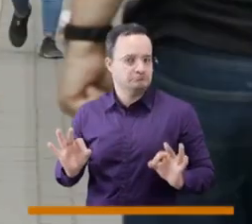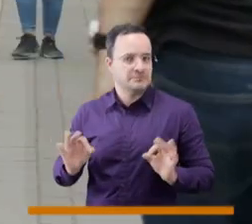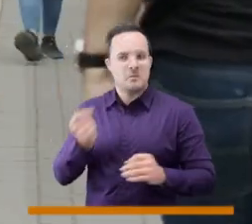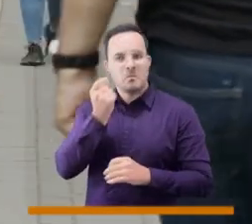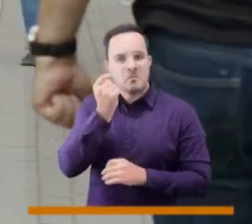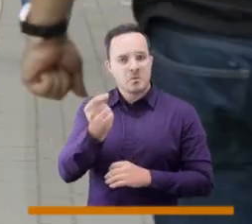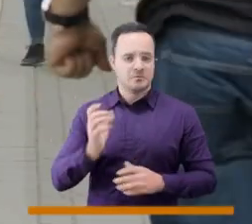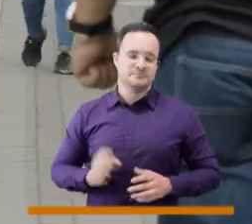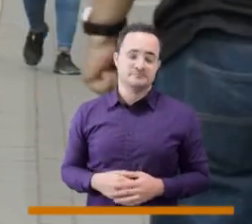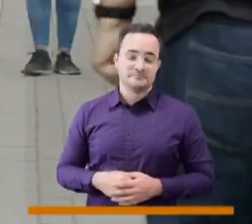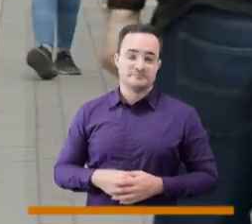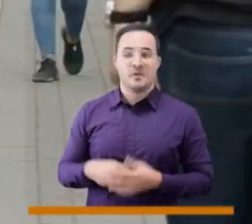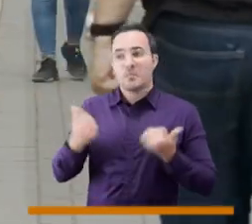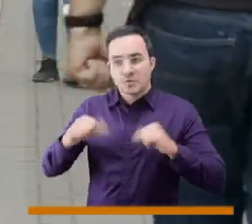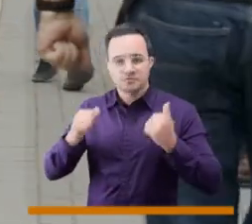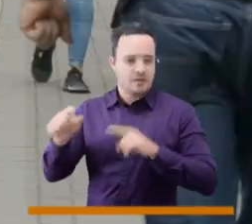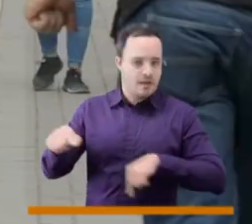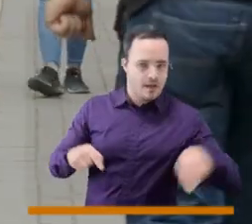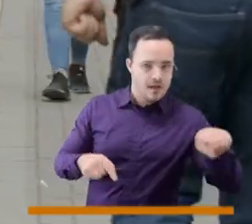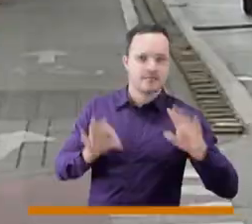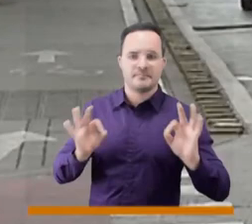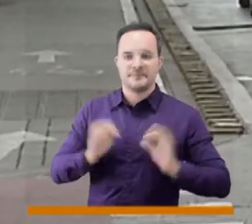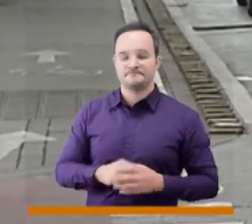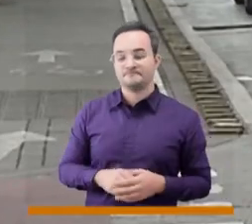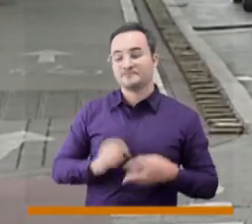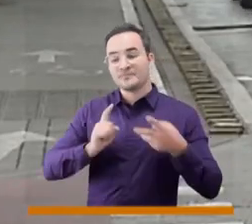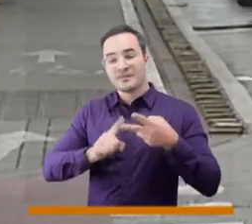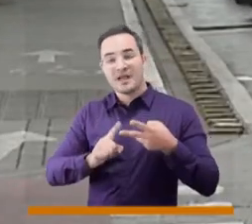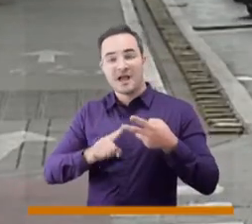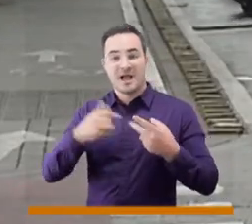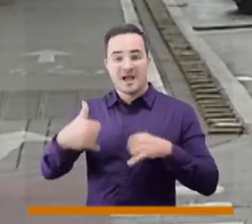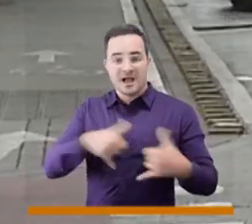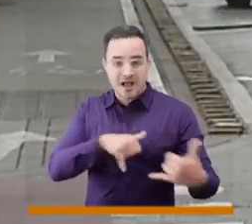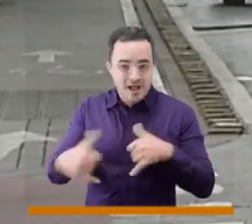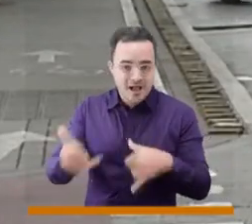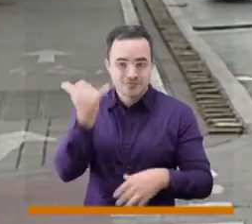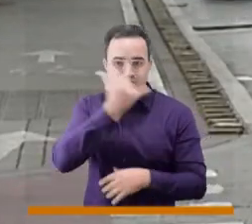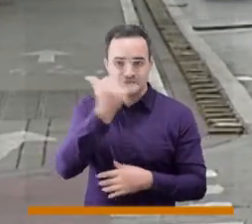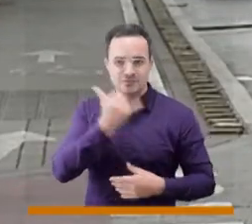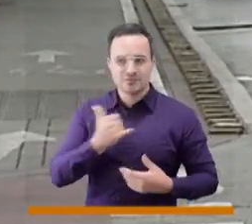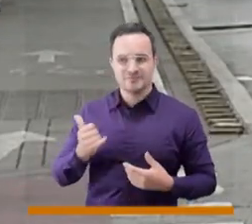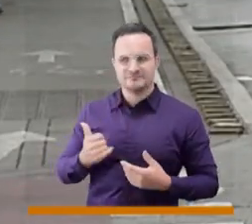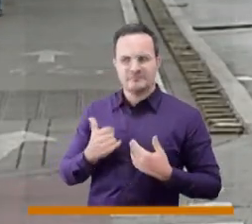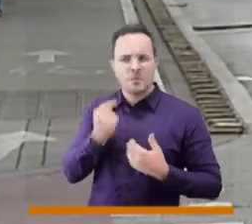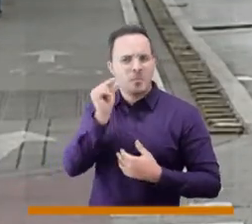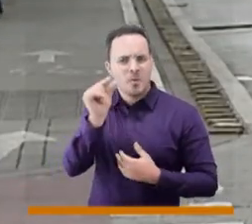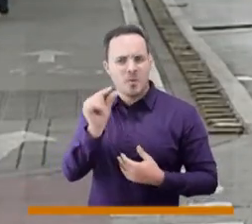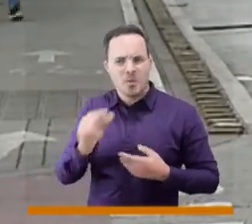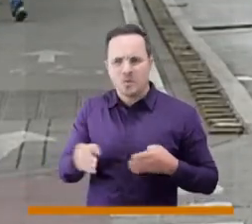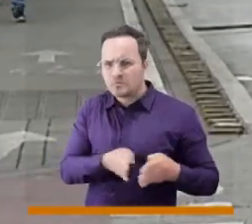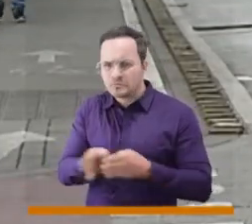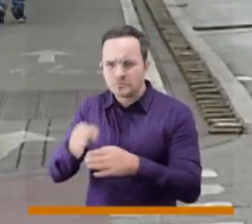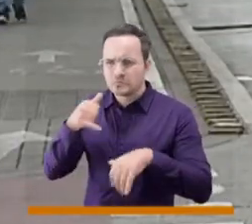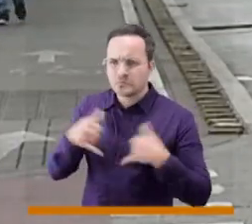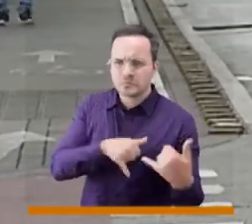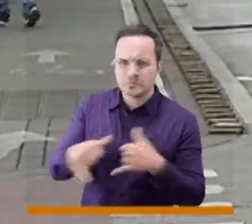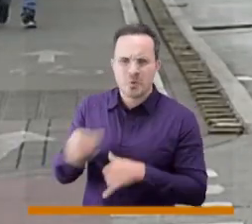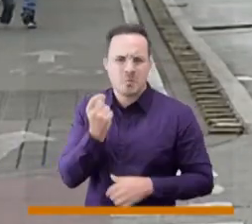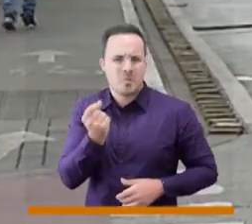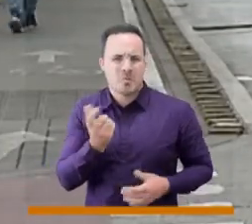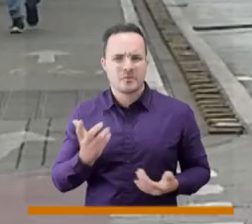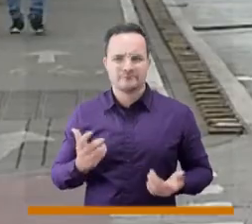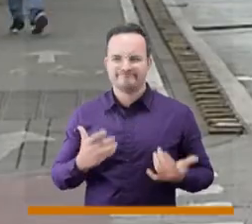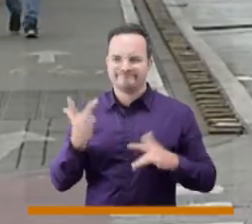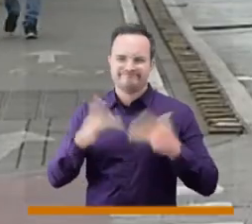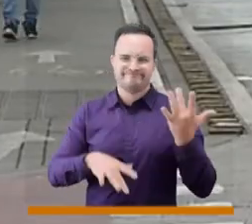poquitas ciclorrutas y la mayoría de ciclorrutas que tiene el centro no son viables. o son ocupadas